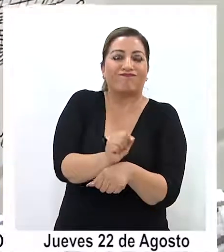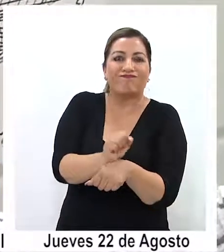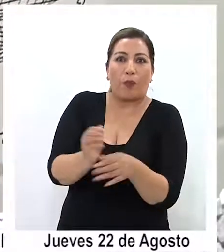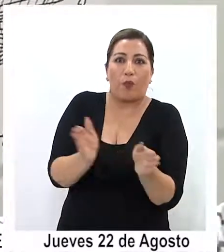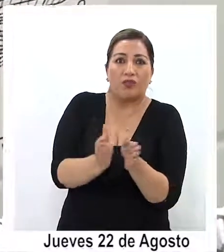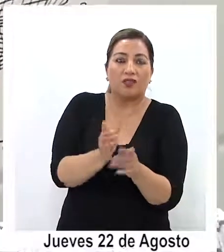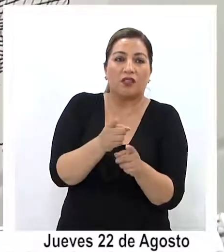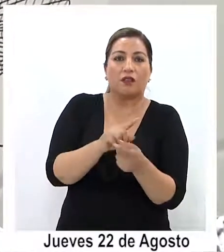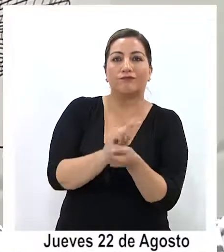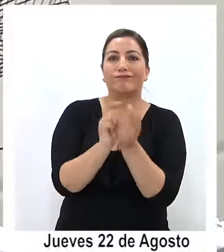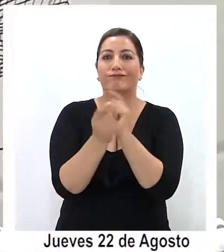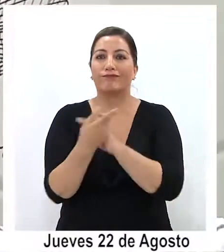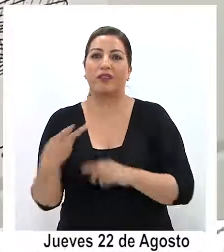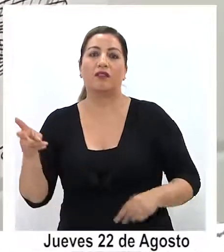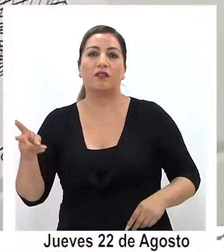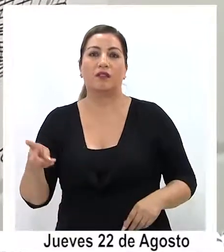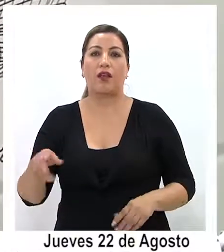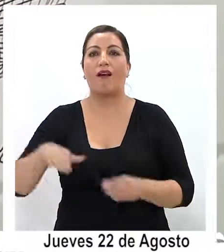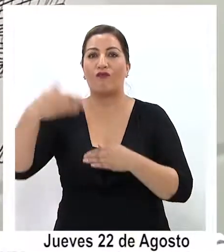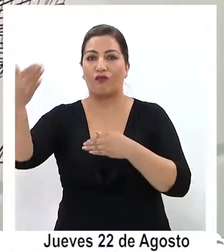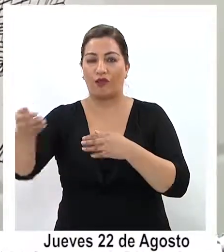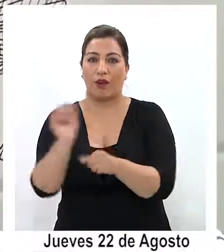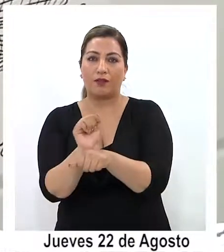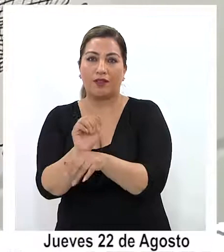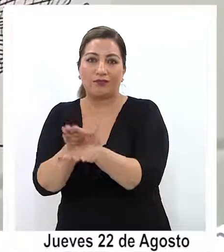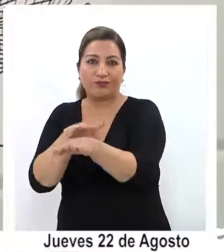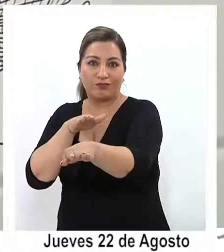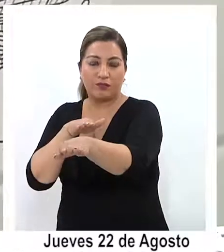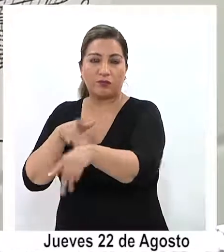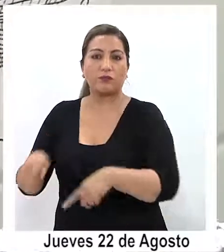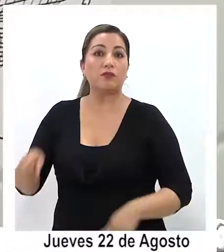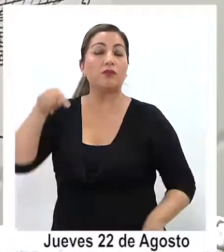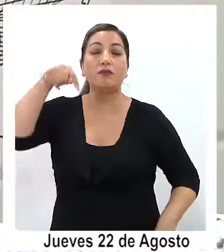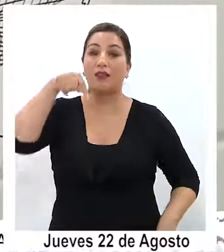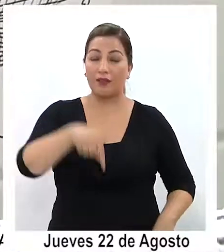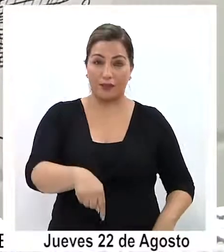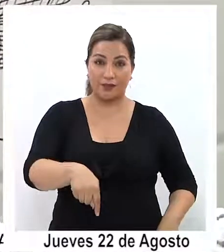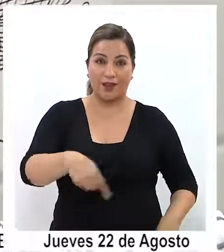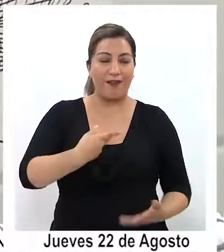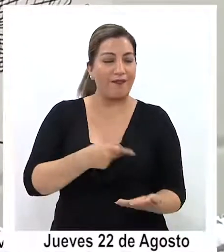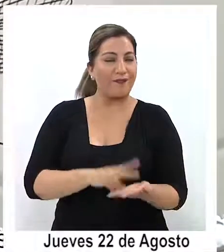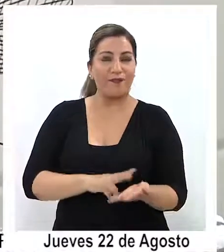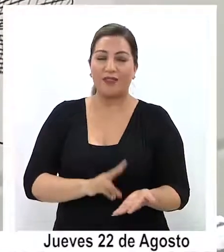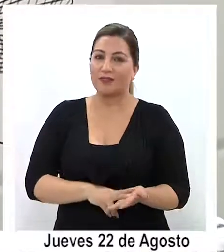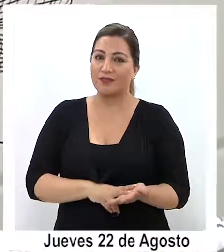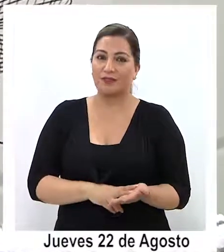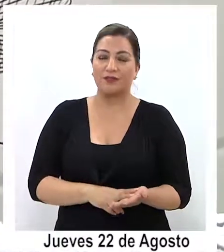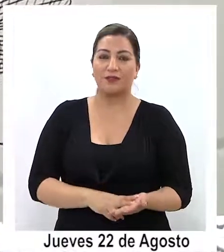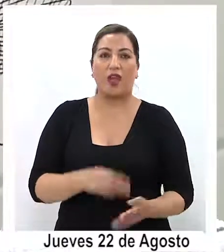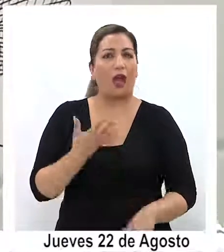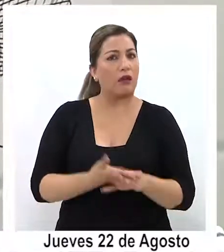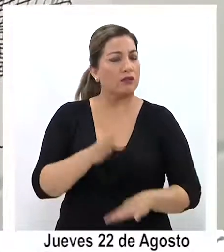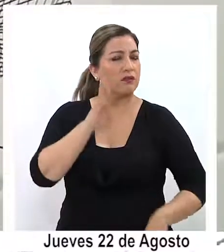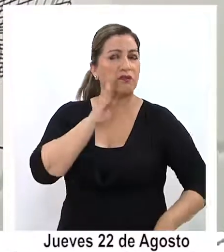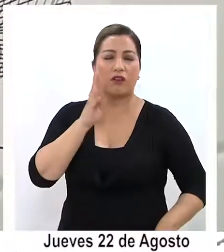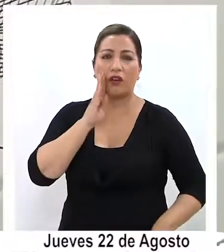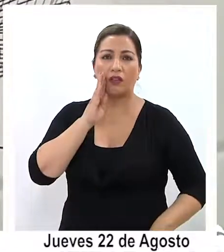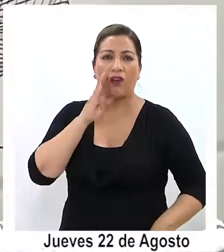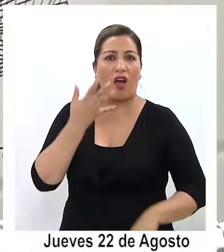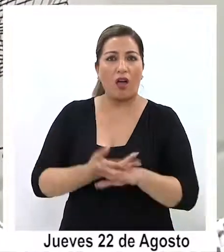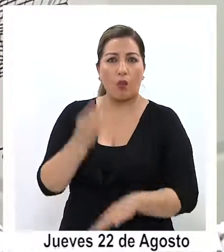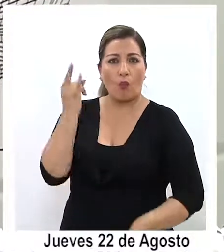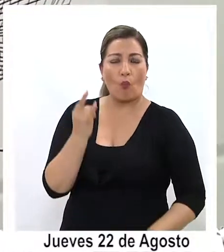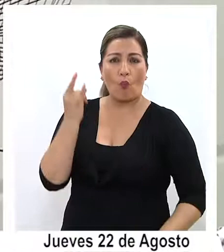sino que se tuvieron que ir más a las afueras. Pero acá está, la verdad que hay baño, hay wifi,